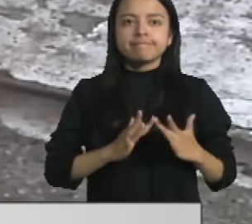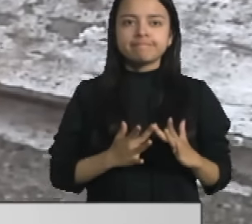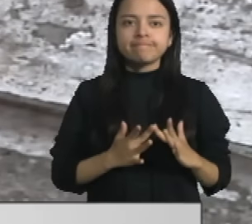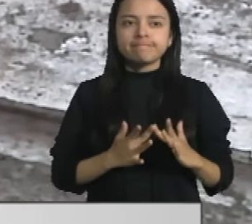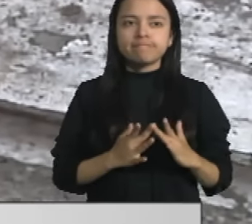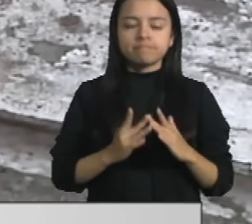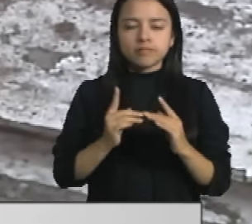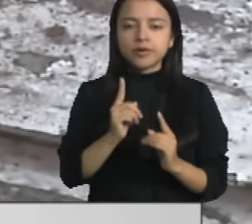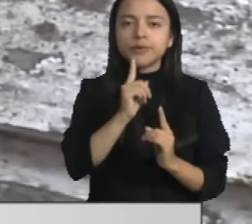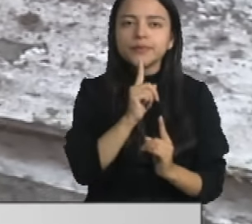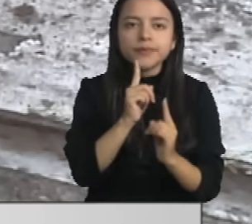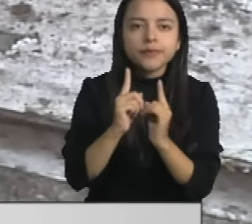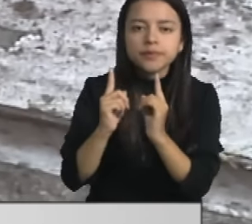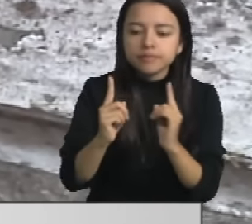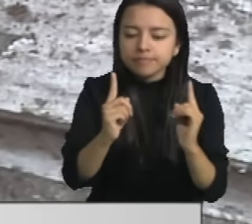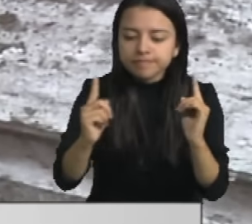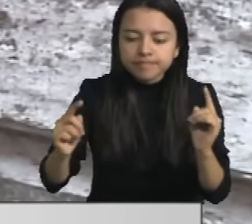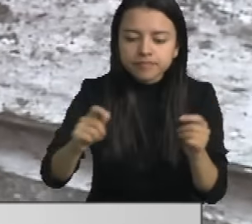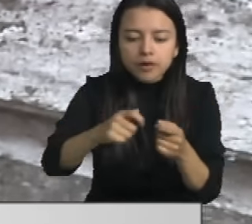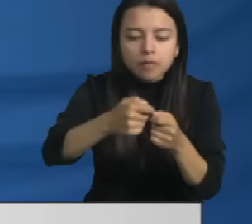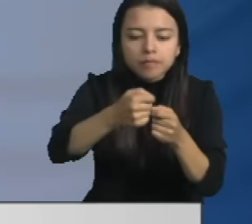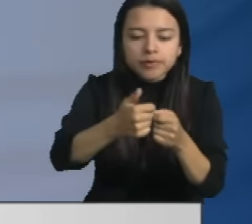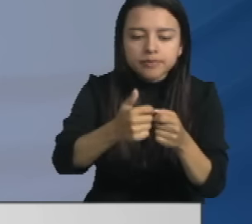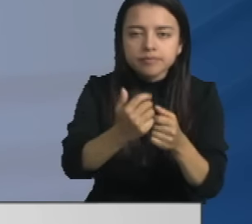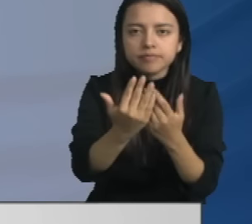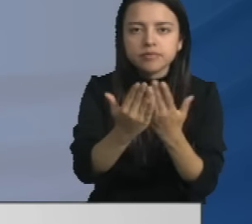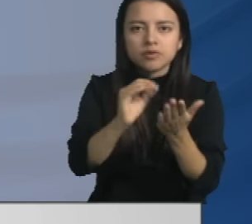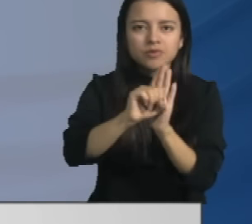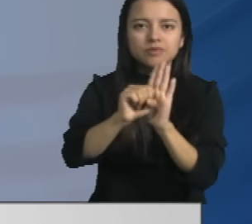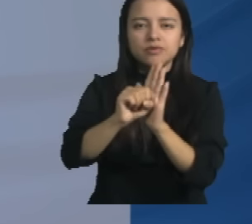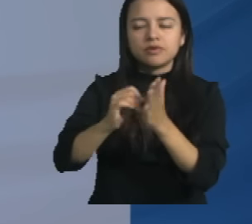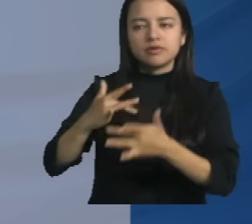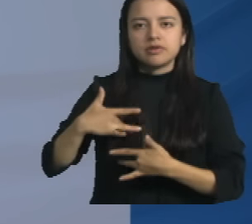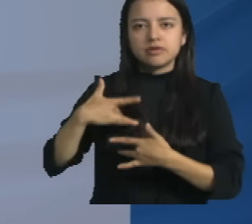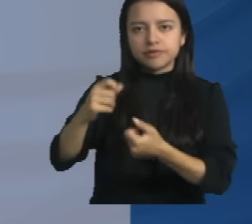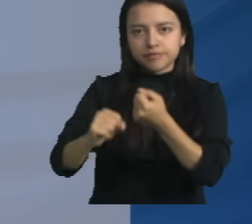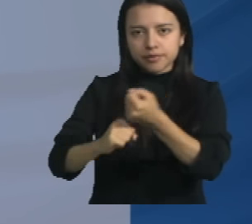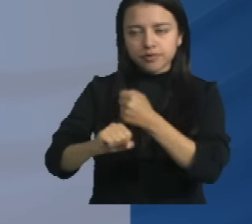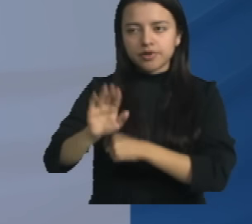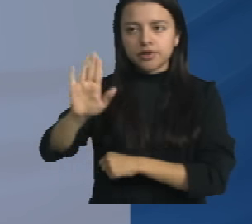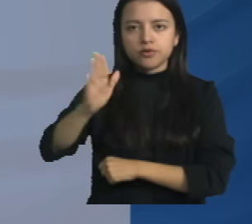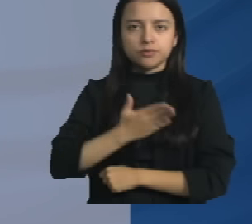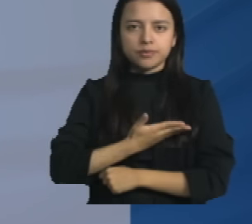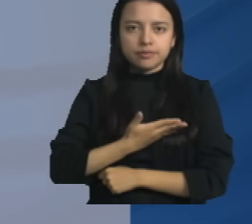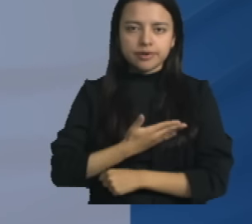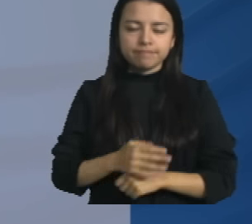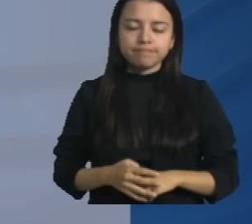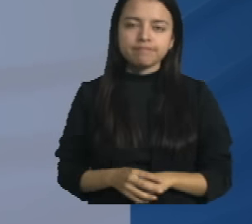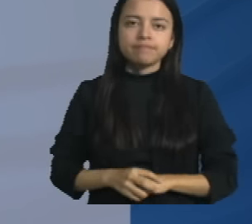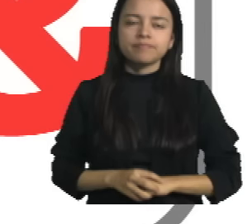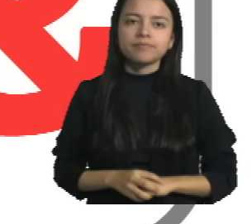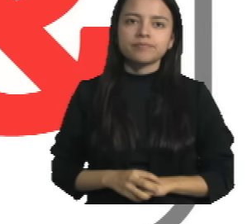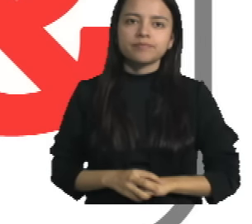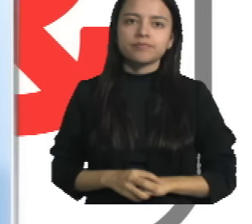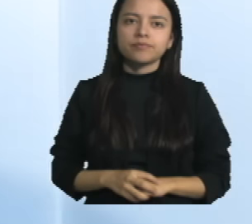hasta su lugar de trabajo para encender una vela como símbolo de solidaridad hacia su madre, su razón de ser.